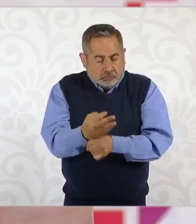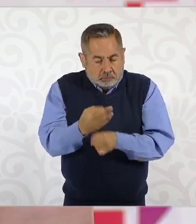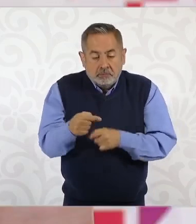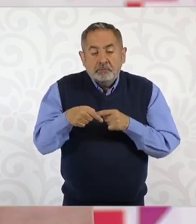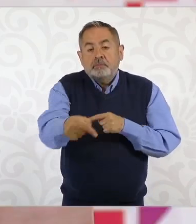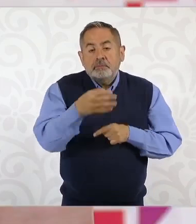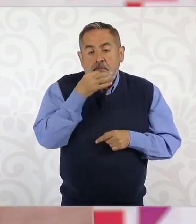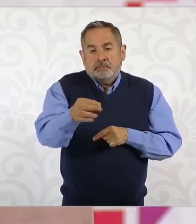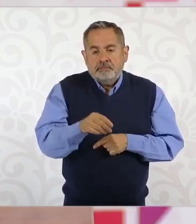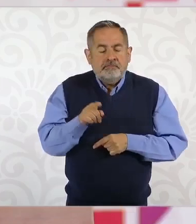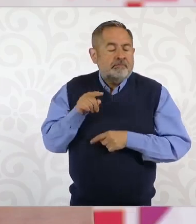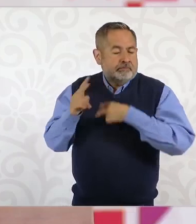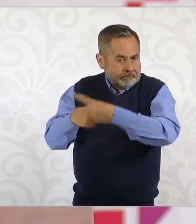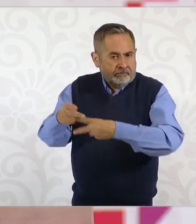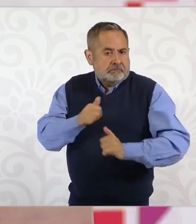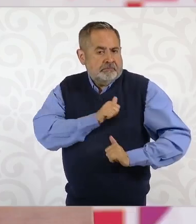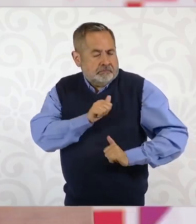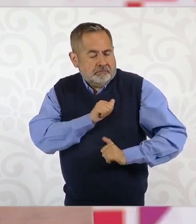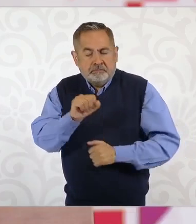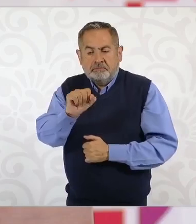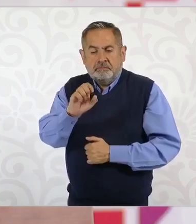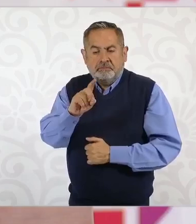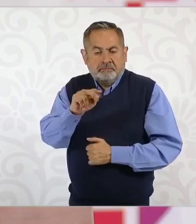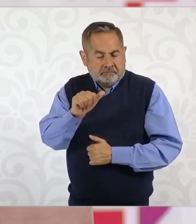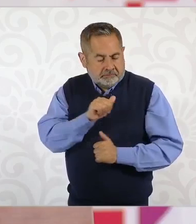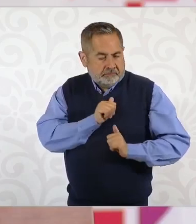ya Secretaría de Defensa y todos los